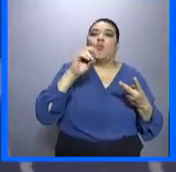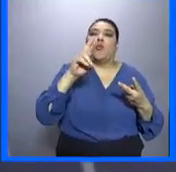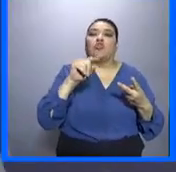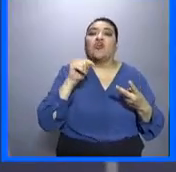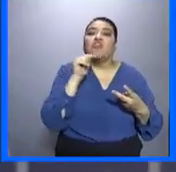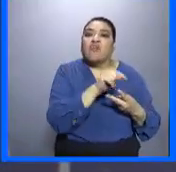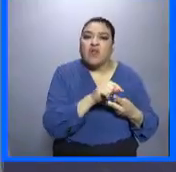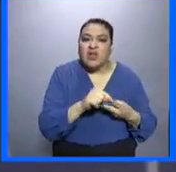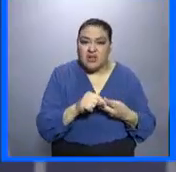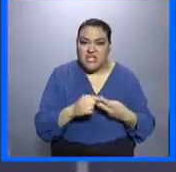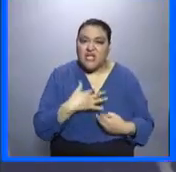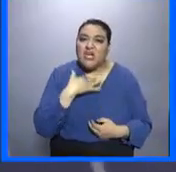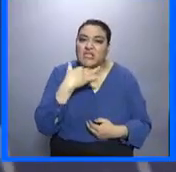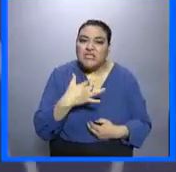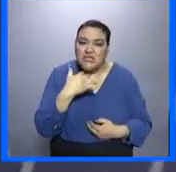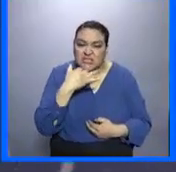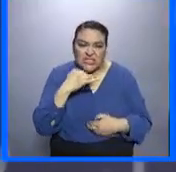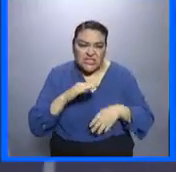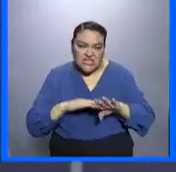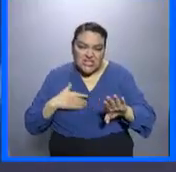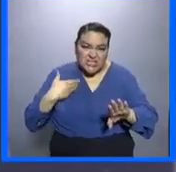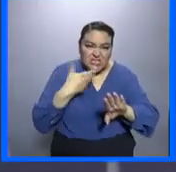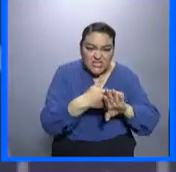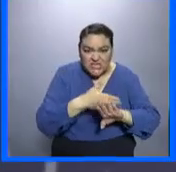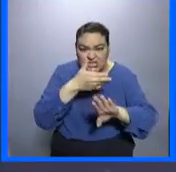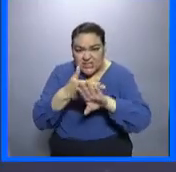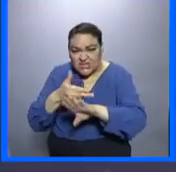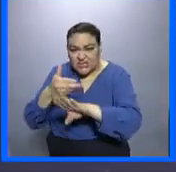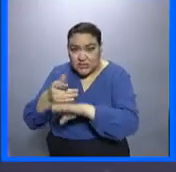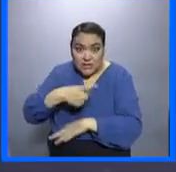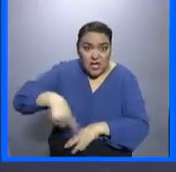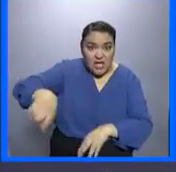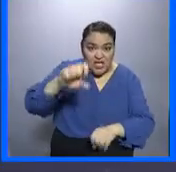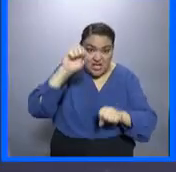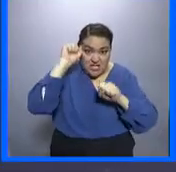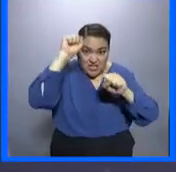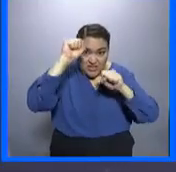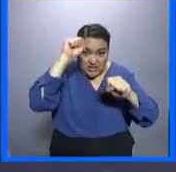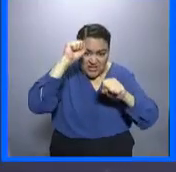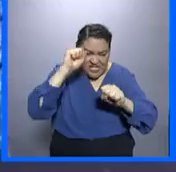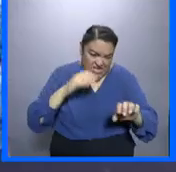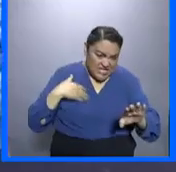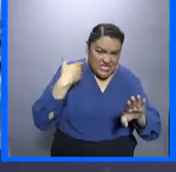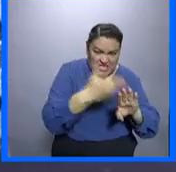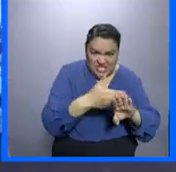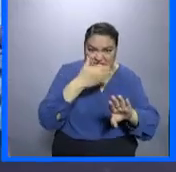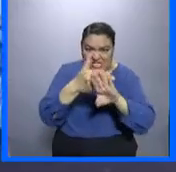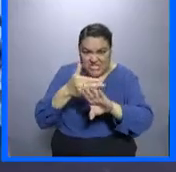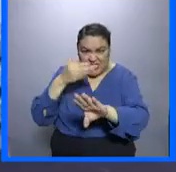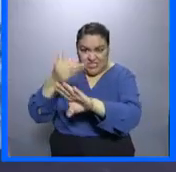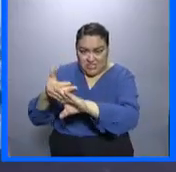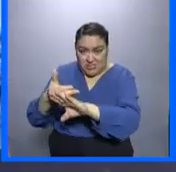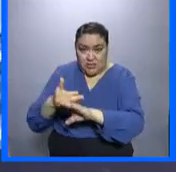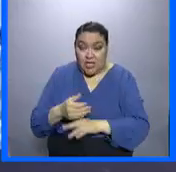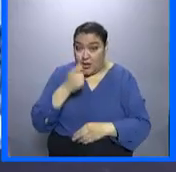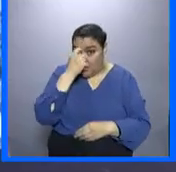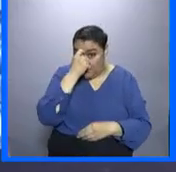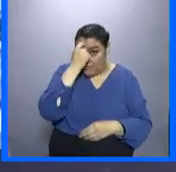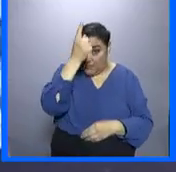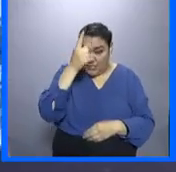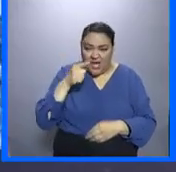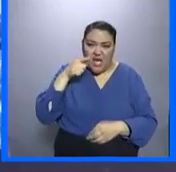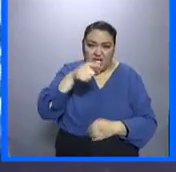instrumentaron una guerra sucia contra los movimientos sociales y guerrilleros de ese momento. El artífice de